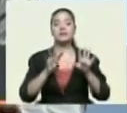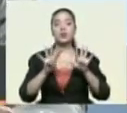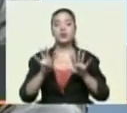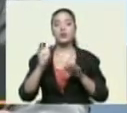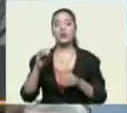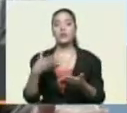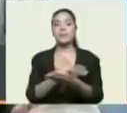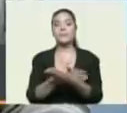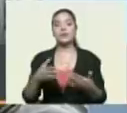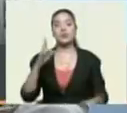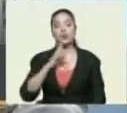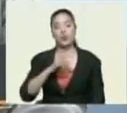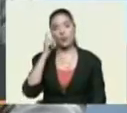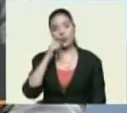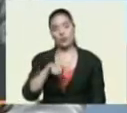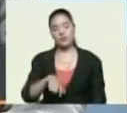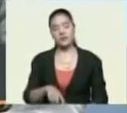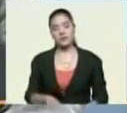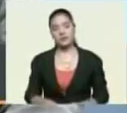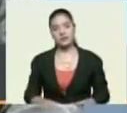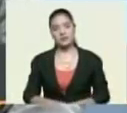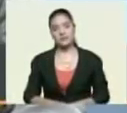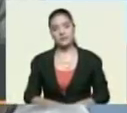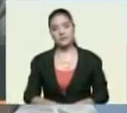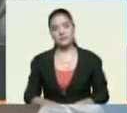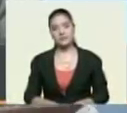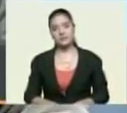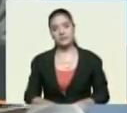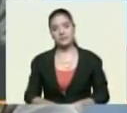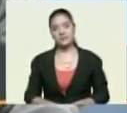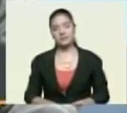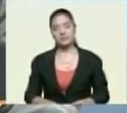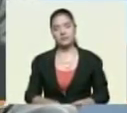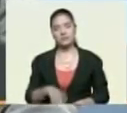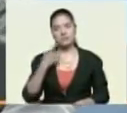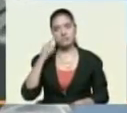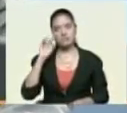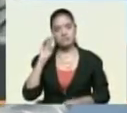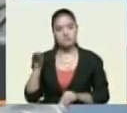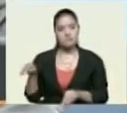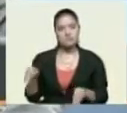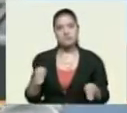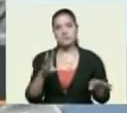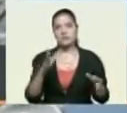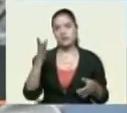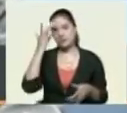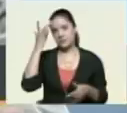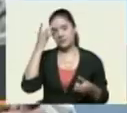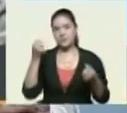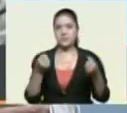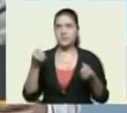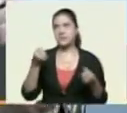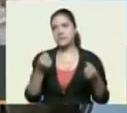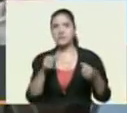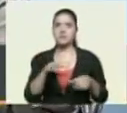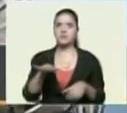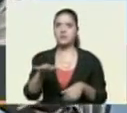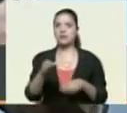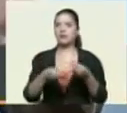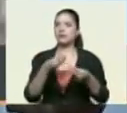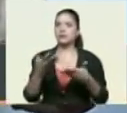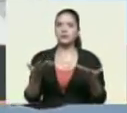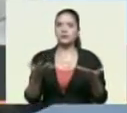790 millones de bolívares, que los iba a traficar de manera indebida, causando